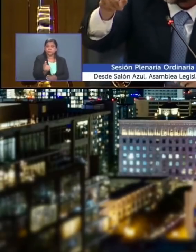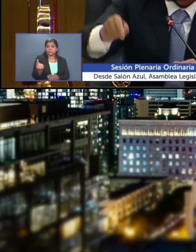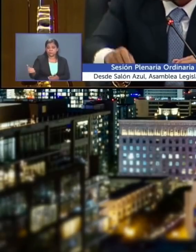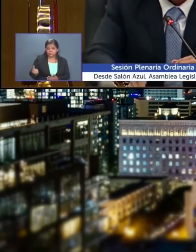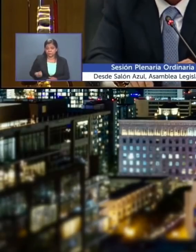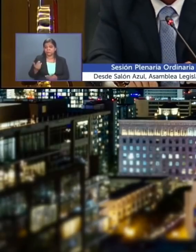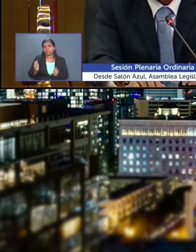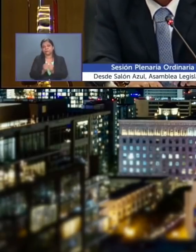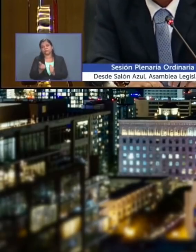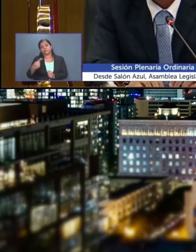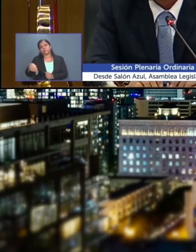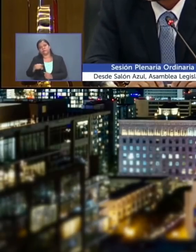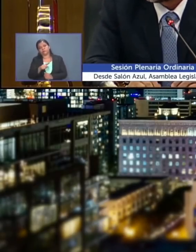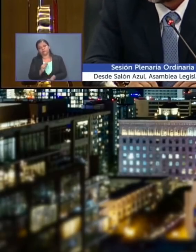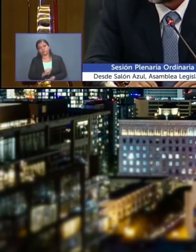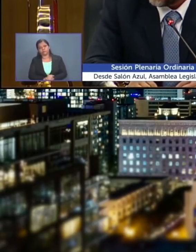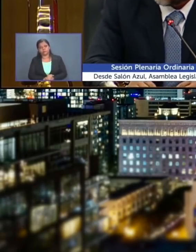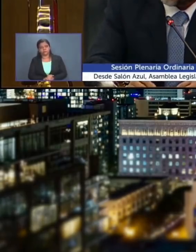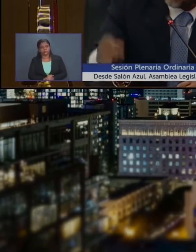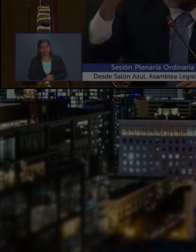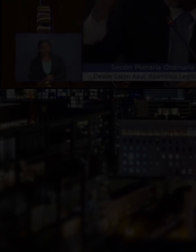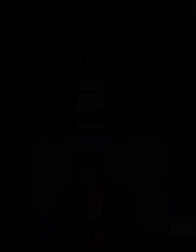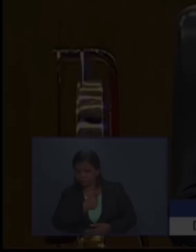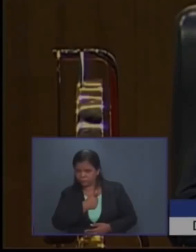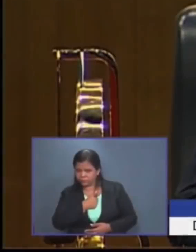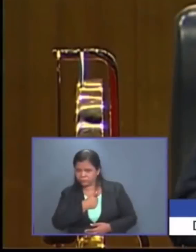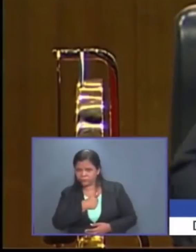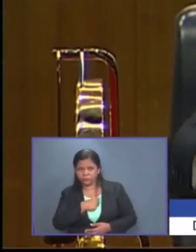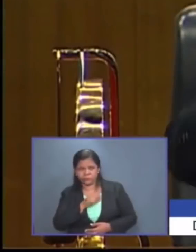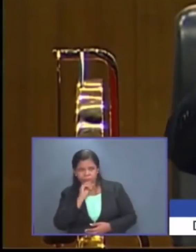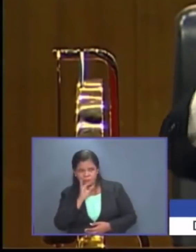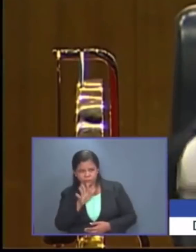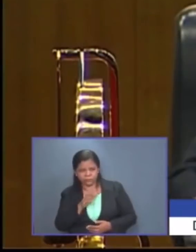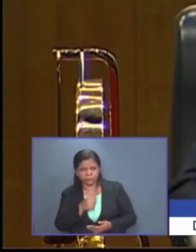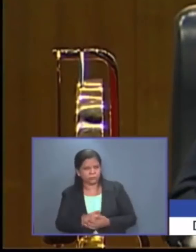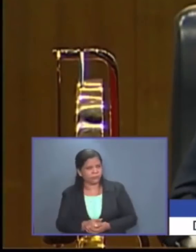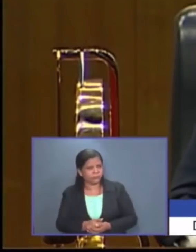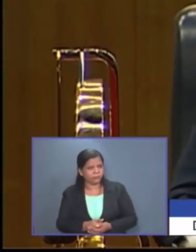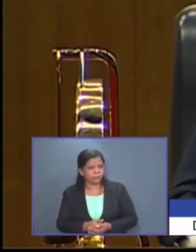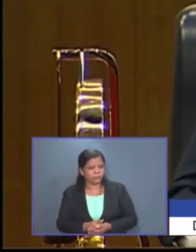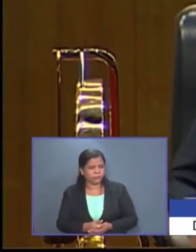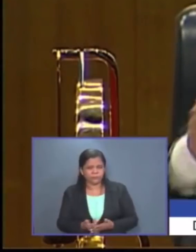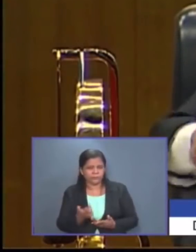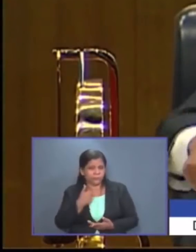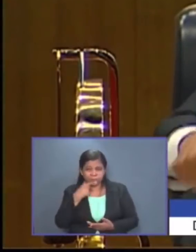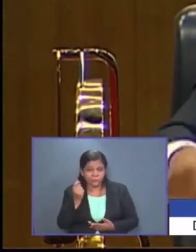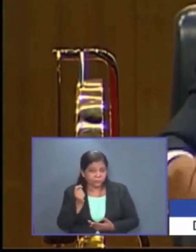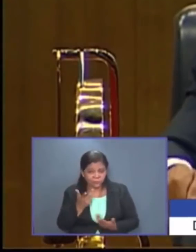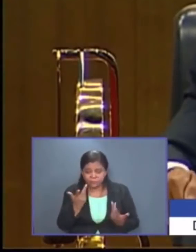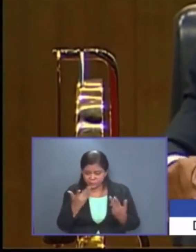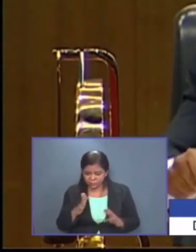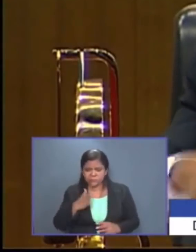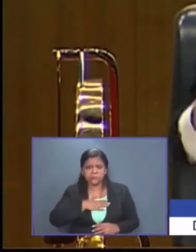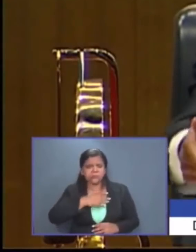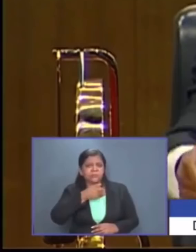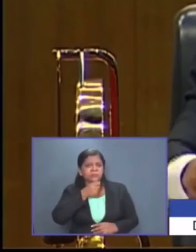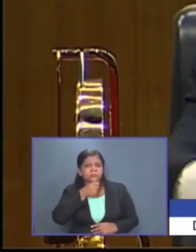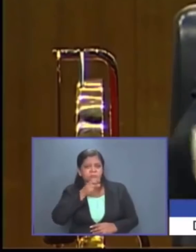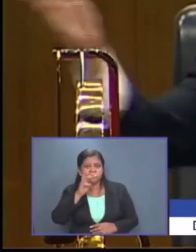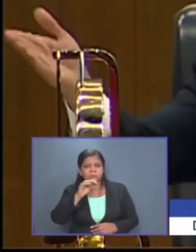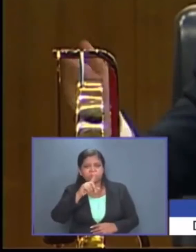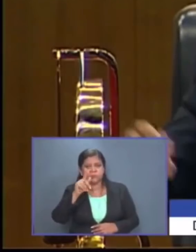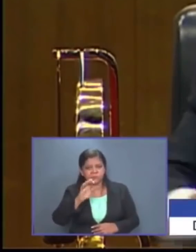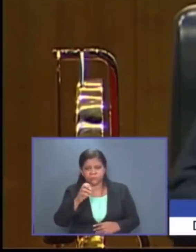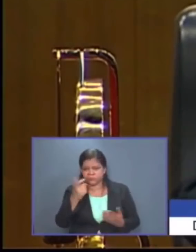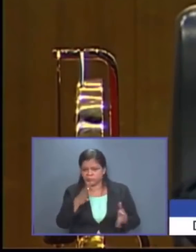hoy si se exige que se haga pobrecitos inoperantes que teniendo la información del museo tengo la